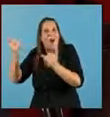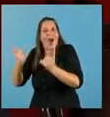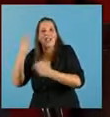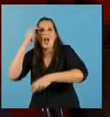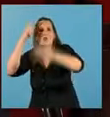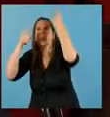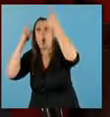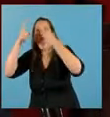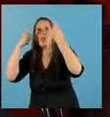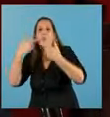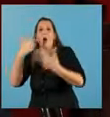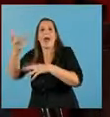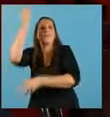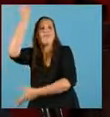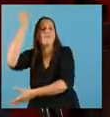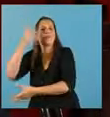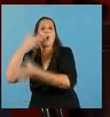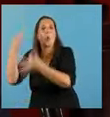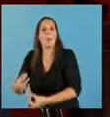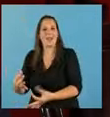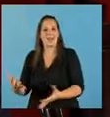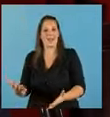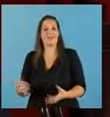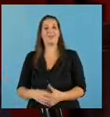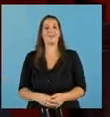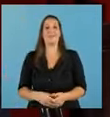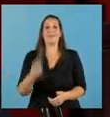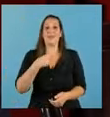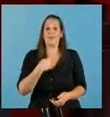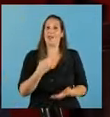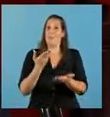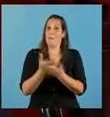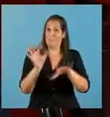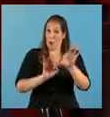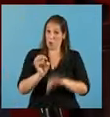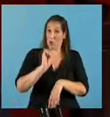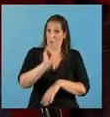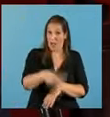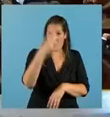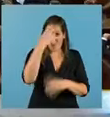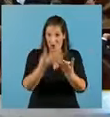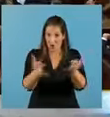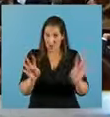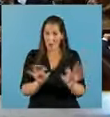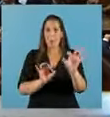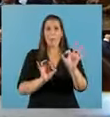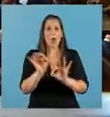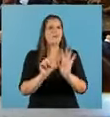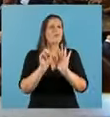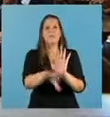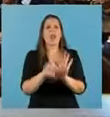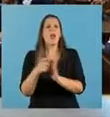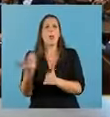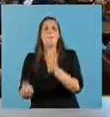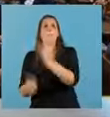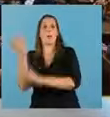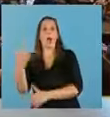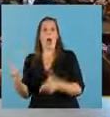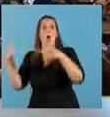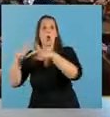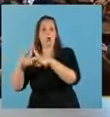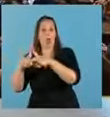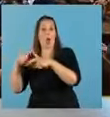realidad. En el proyecto que someteremos al Honorable Congreso, el Consejo Económico y Social para el Desarrollo Argentino